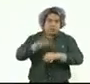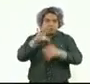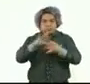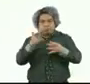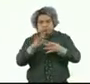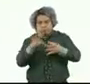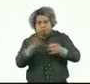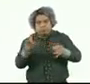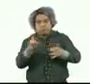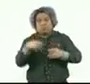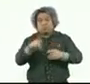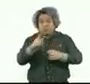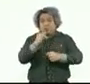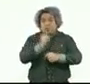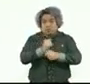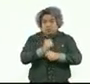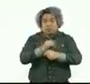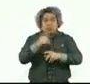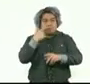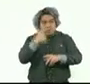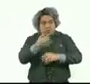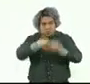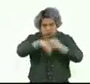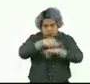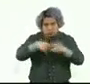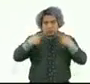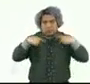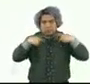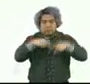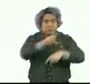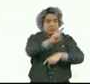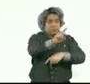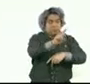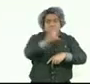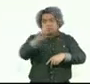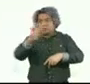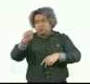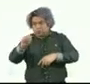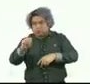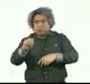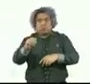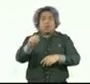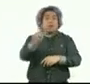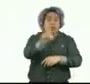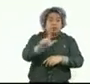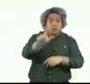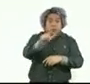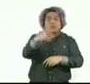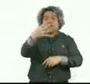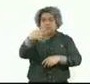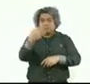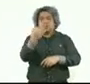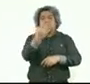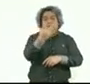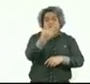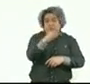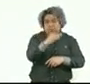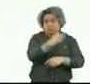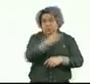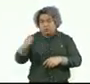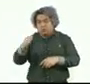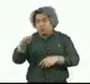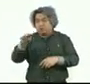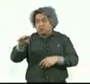vamos a iniciar el refuerzo para todas las personas de 30 a 39 años el lunes 14 de febrero y lo vamos a concluir el sábado 19 de